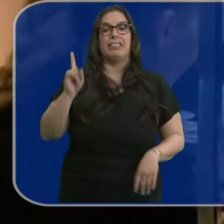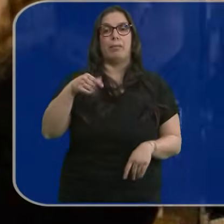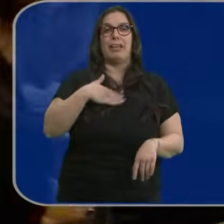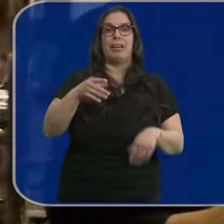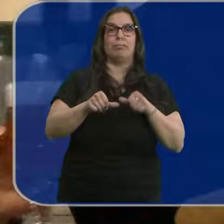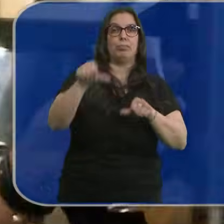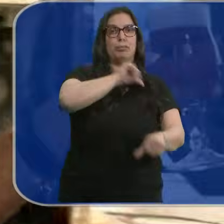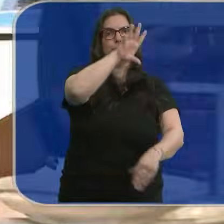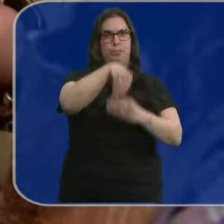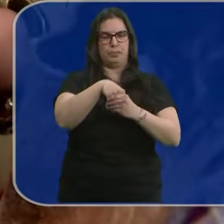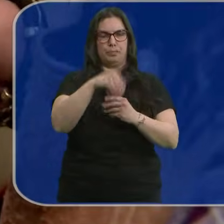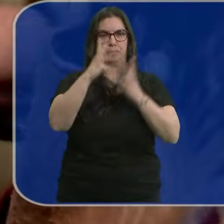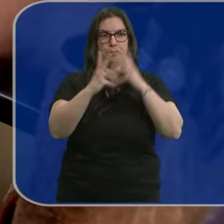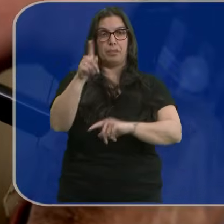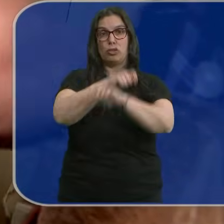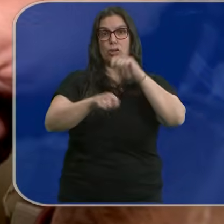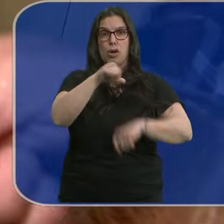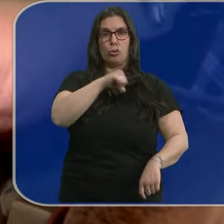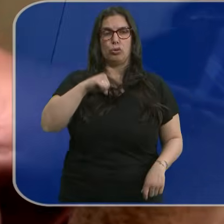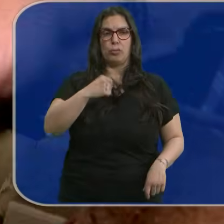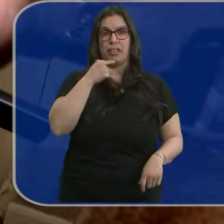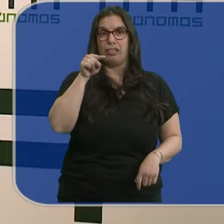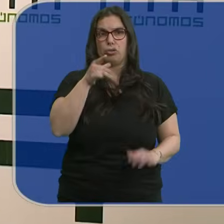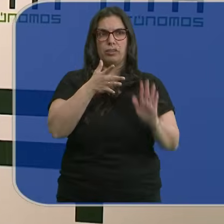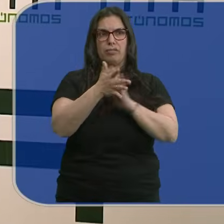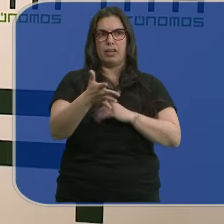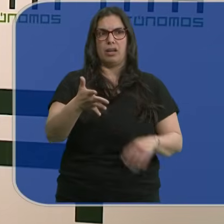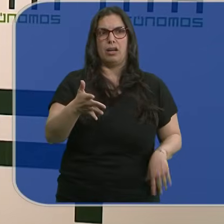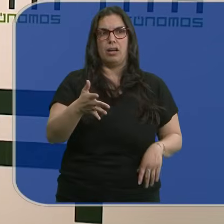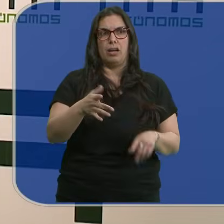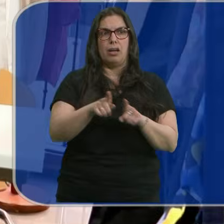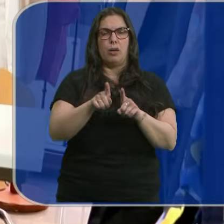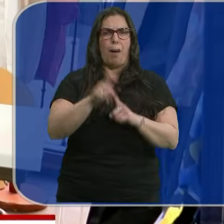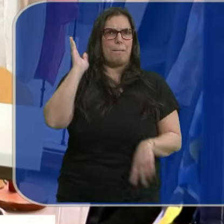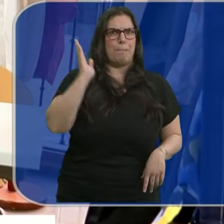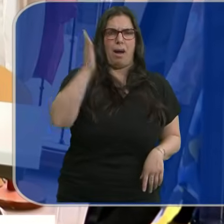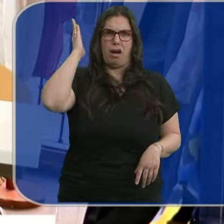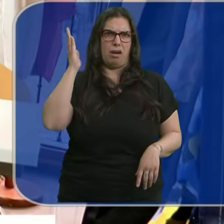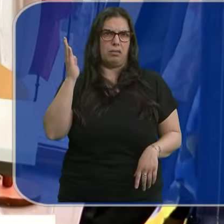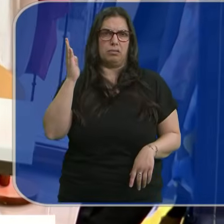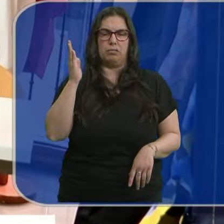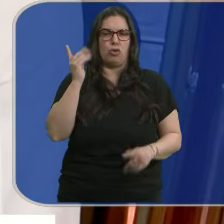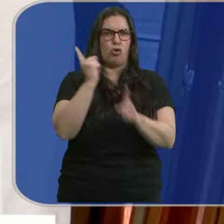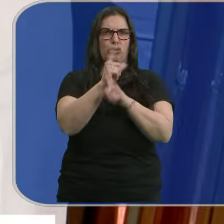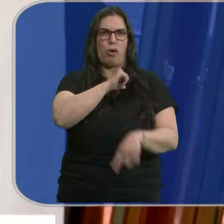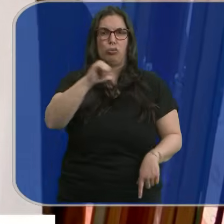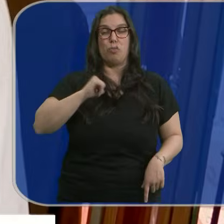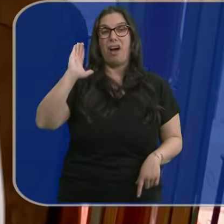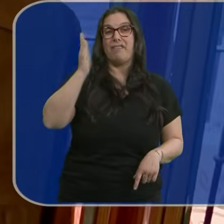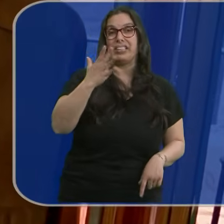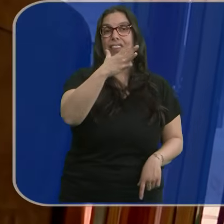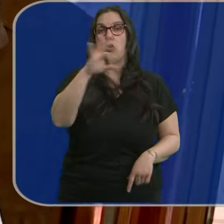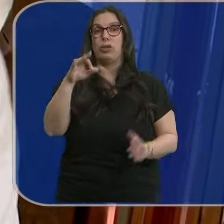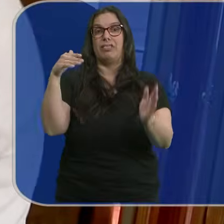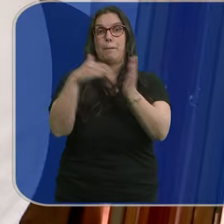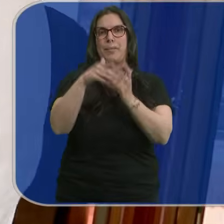Para las asociaciones de autónomos esta medida es ni más ni menos darnos sablazos a los autónomos. Un sablazo que afectará a 50.000